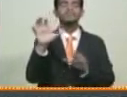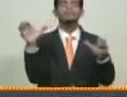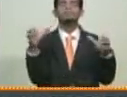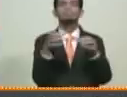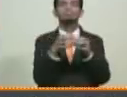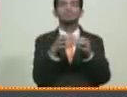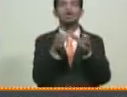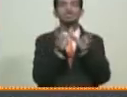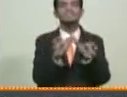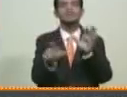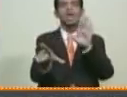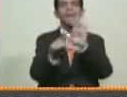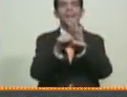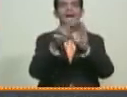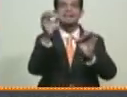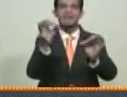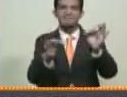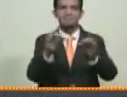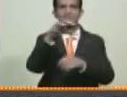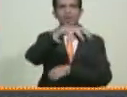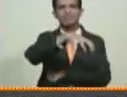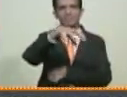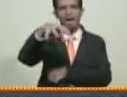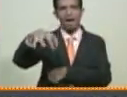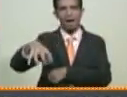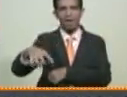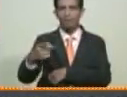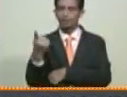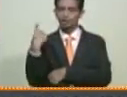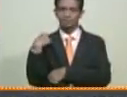estados, electos también en estas elecciones